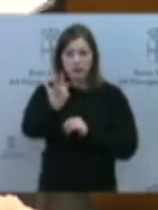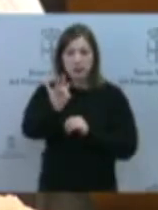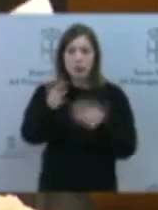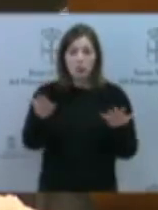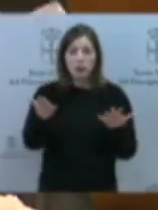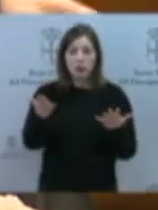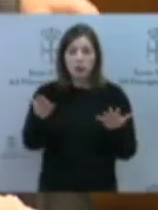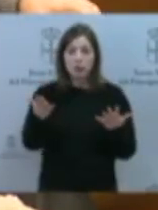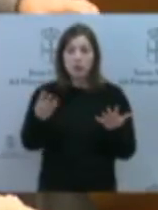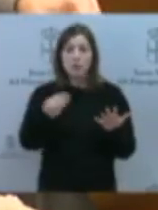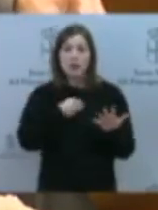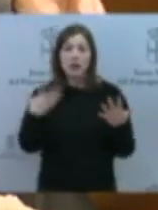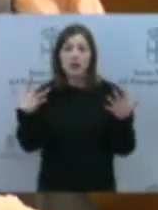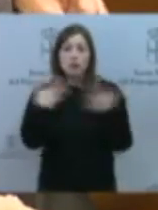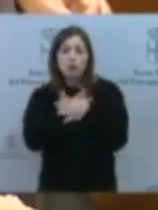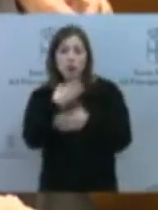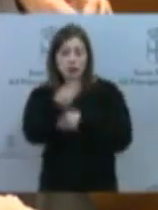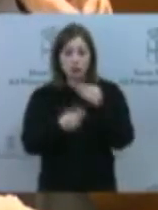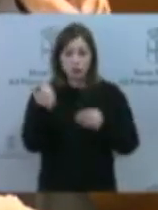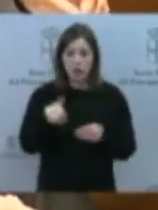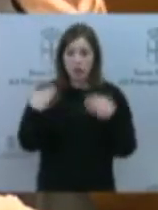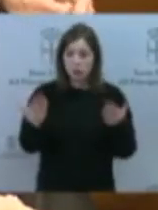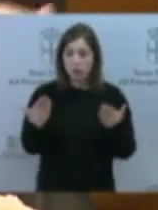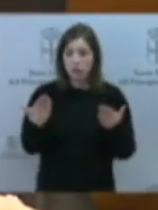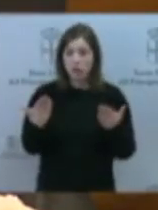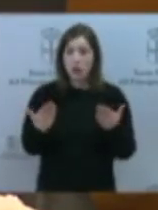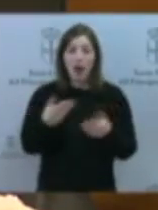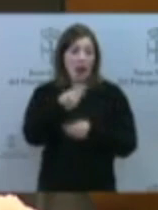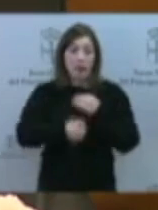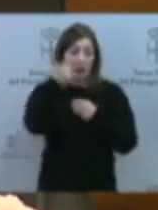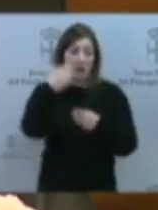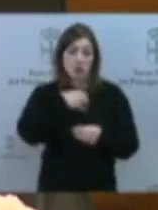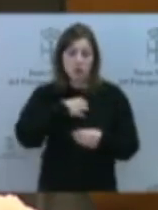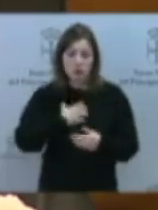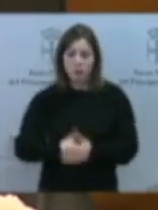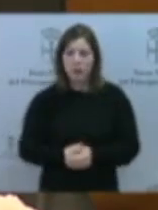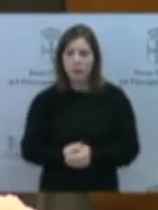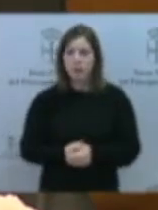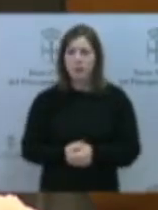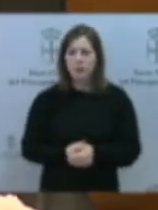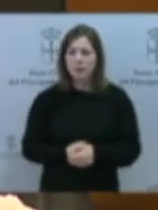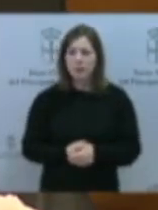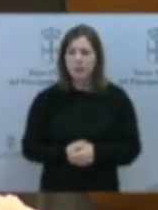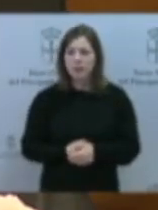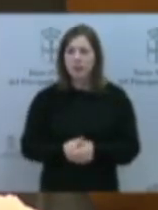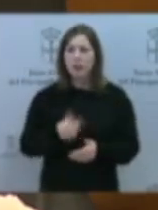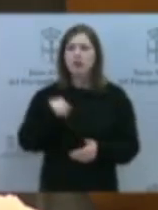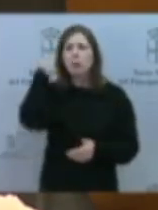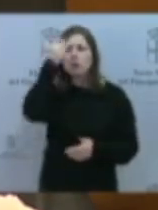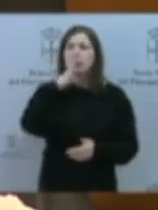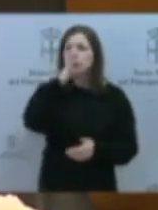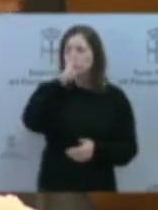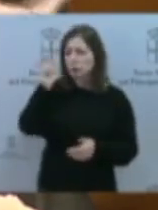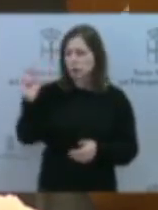con lo cual había poco que hacer, ¿no? Yo creo que hay muchos motivos sobre los que se podría hablar, muchas cuestiones, y sobre el devenir